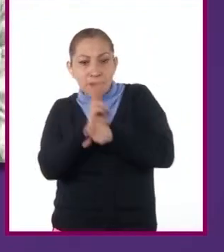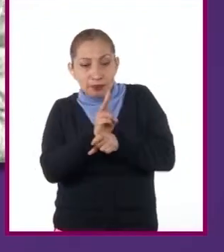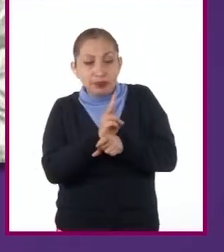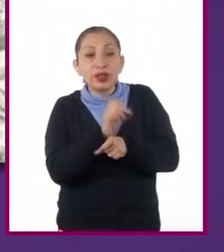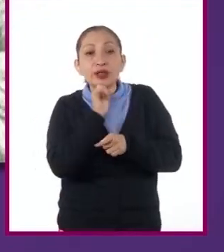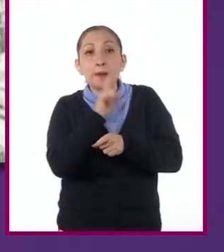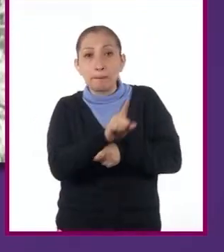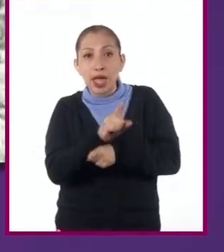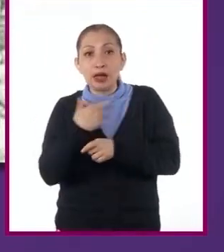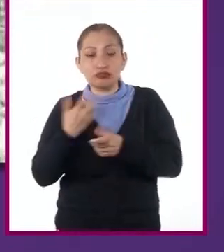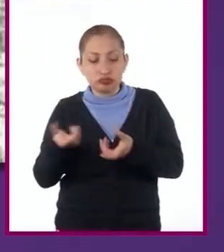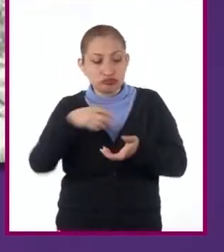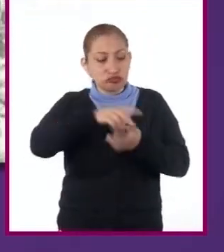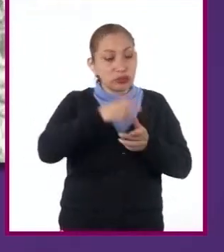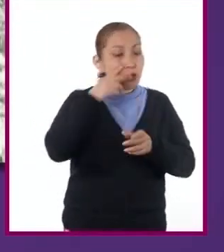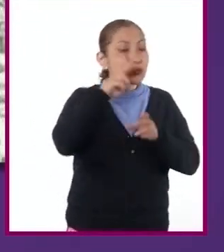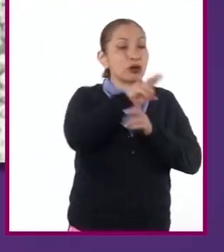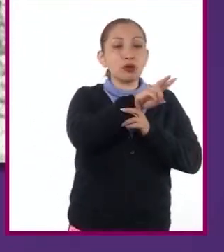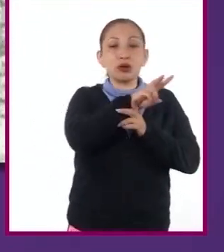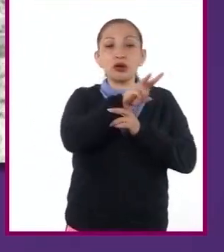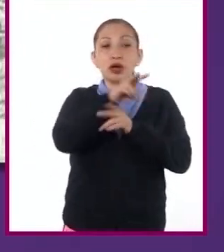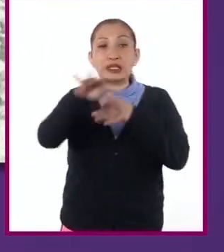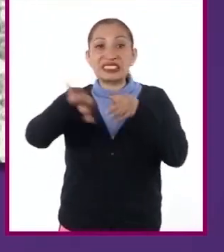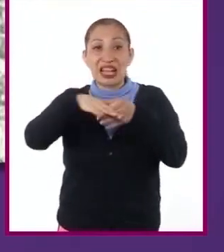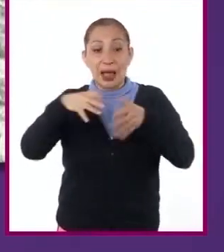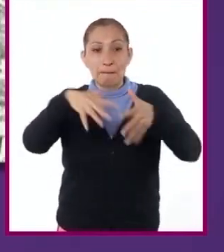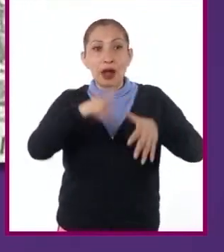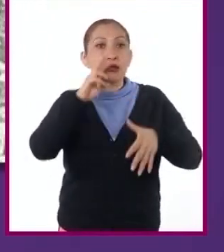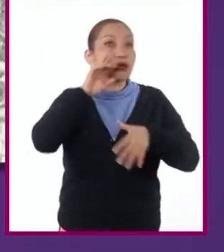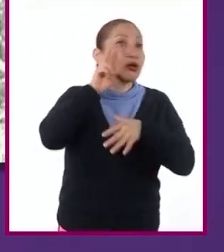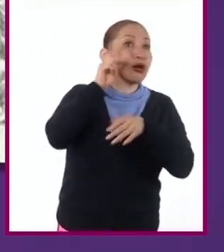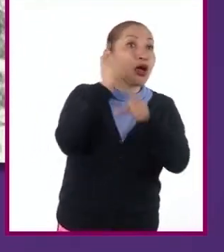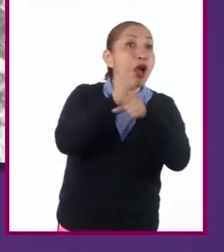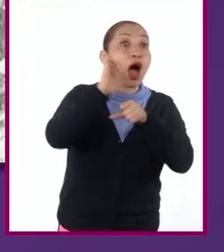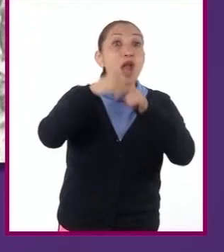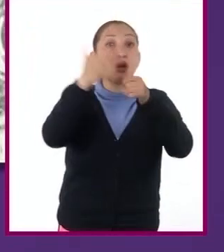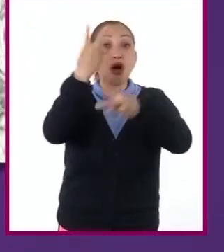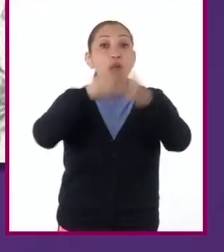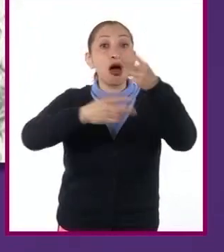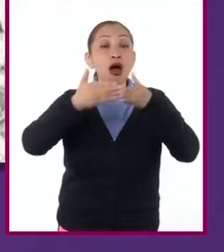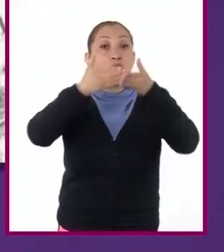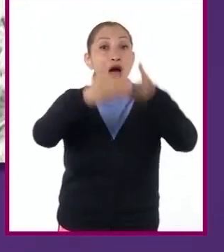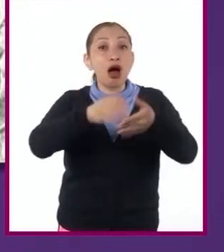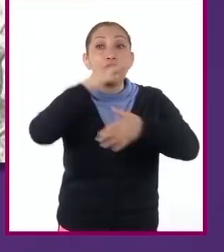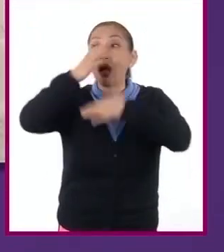Así como vigías en las costas que alertaban sobre la llegada de alguna embarcación.